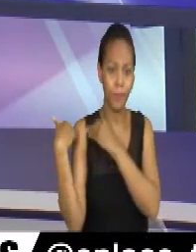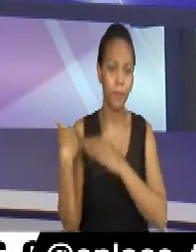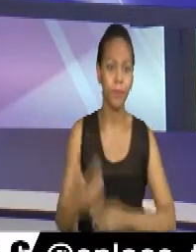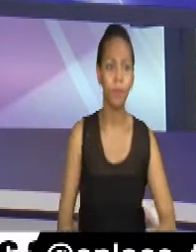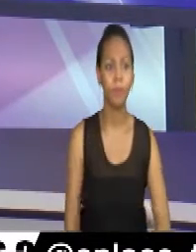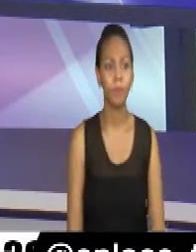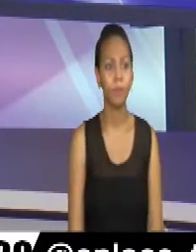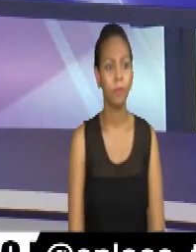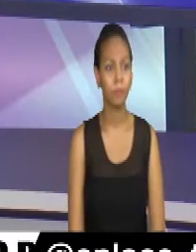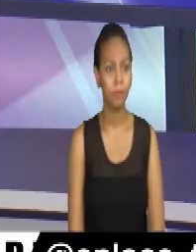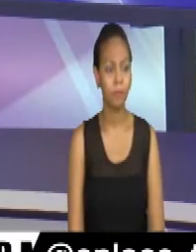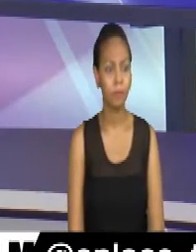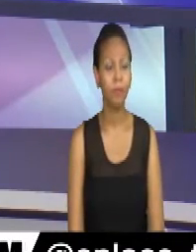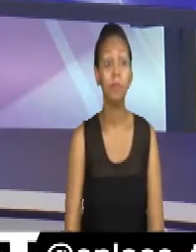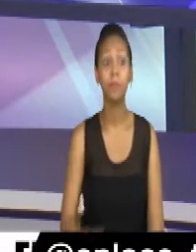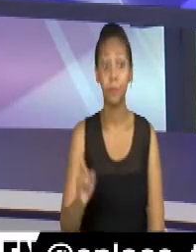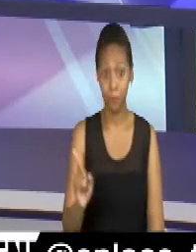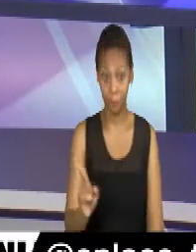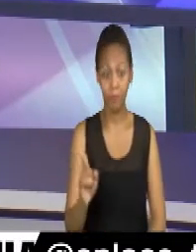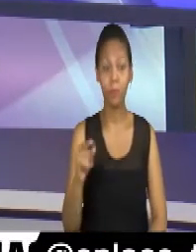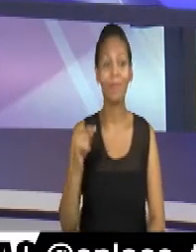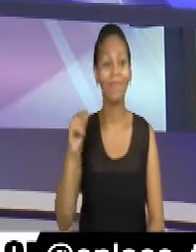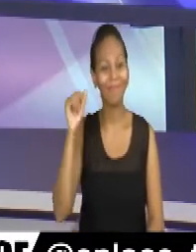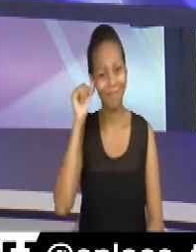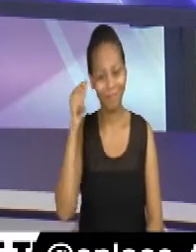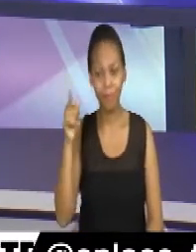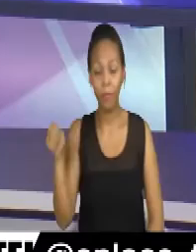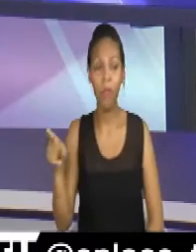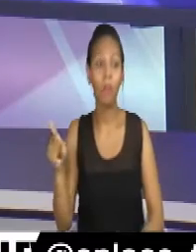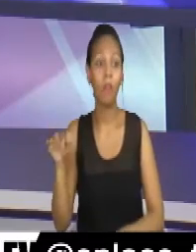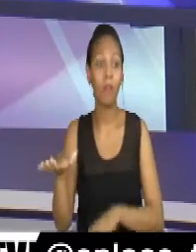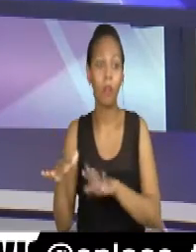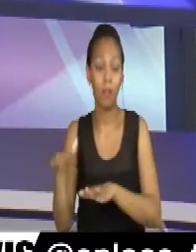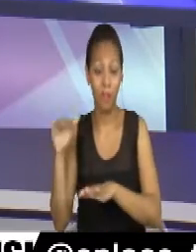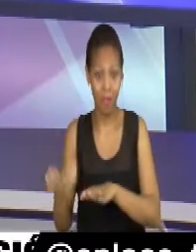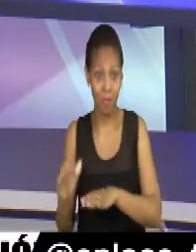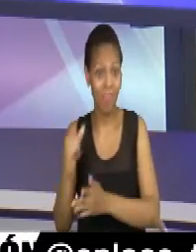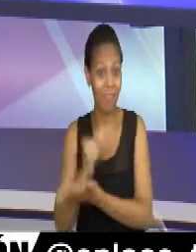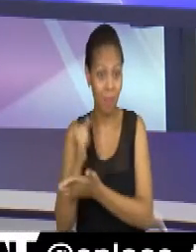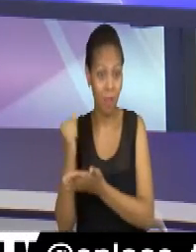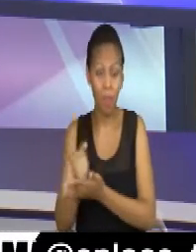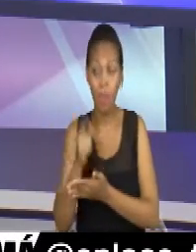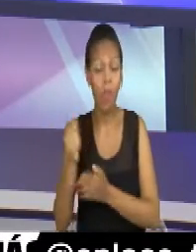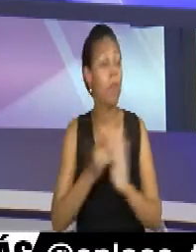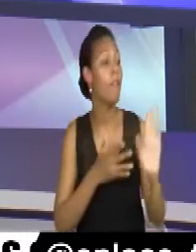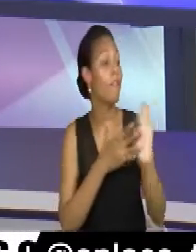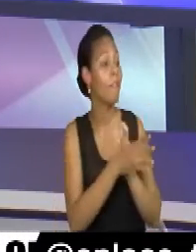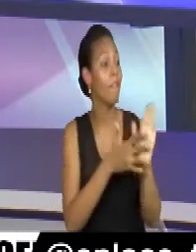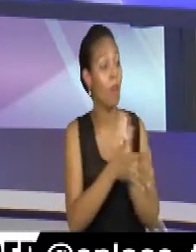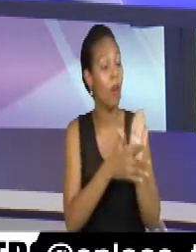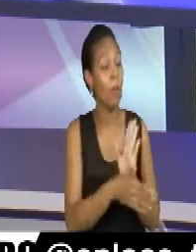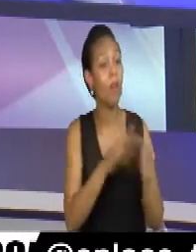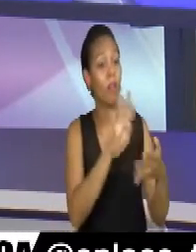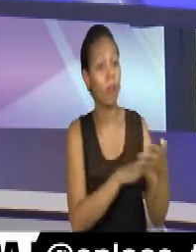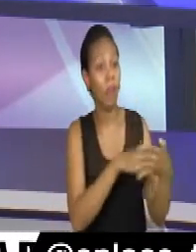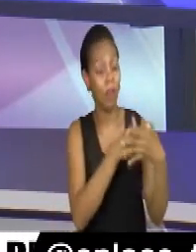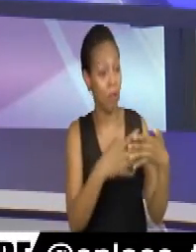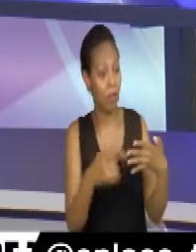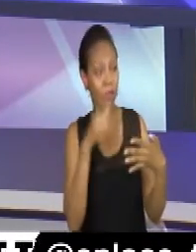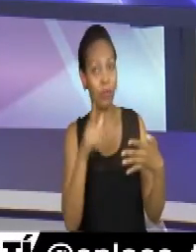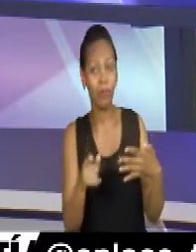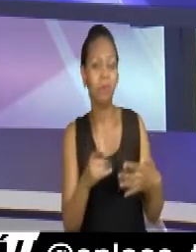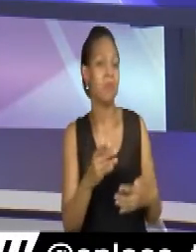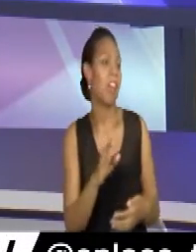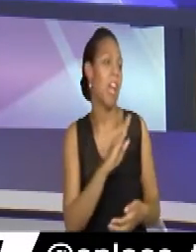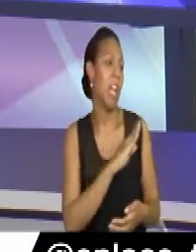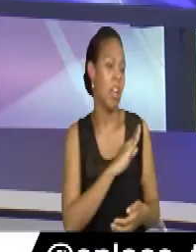atípicas, Registraduría Nacional del Estado Civil dio a conocer el calendario electoral con motivo de la convocatoria a referendo revocatorio en la ciudad.